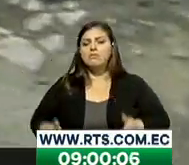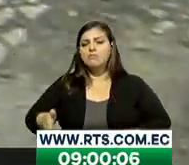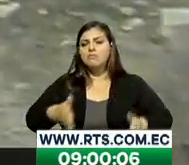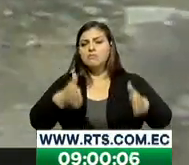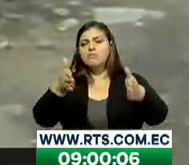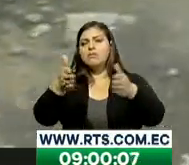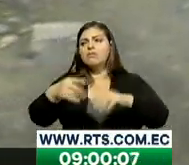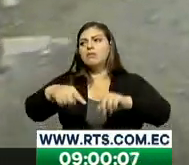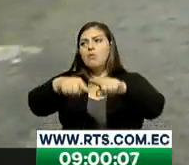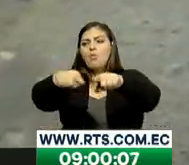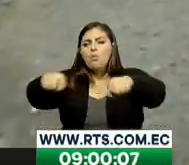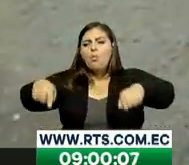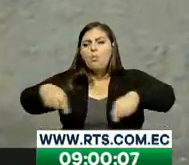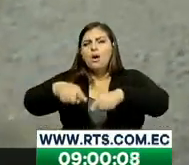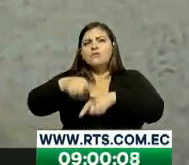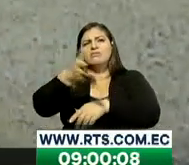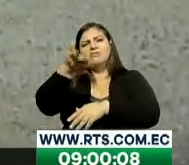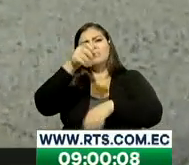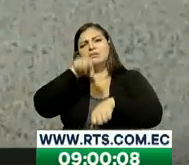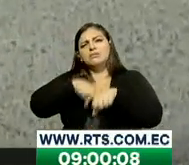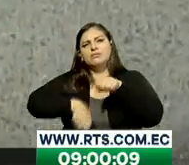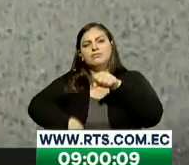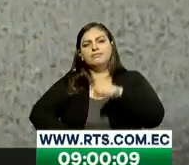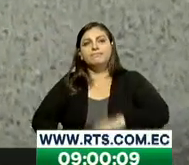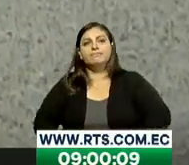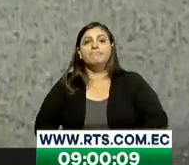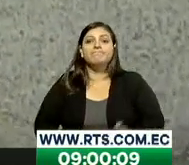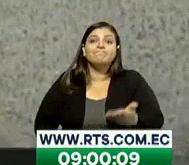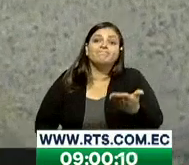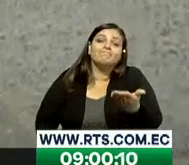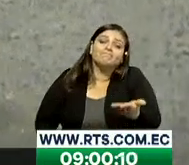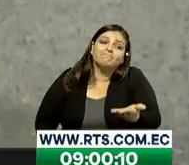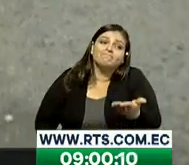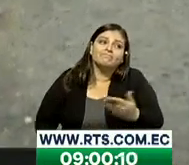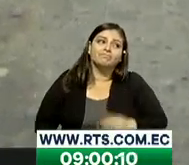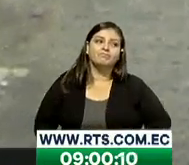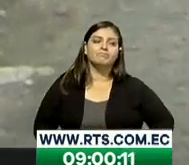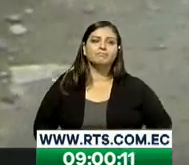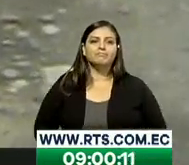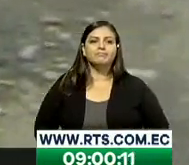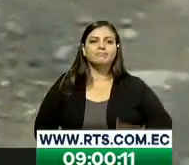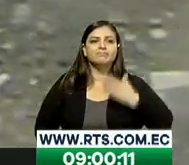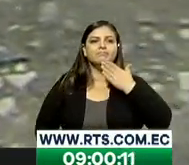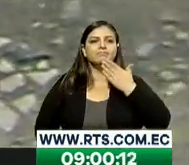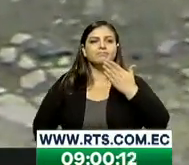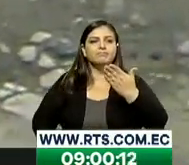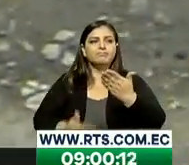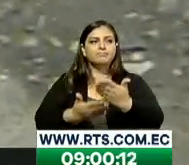Pero desgraciadamente estas partes inconclusas las hacen mala. Muchísimas gracias, caballero.